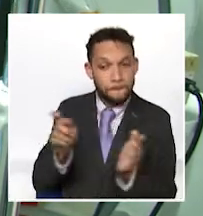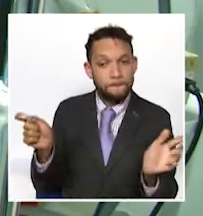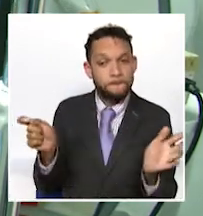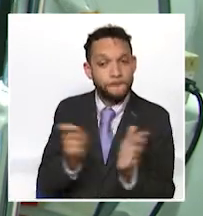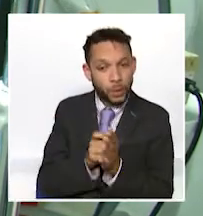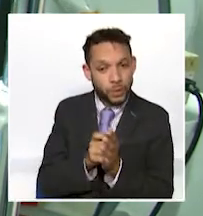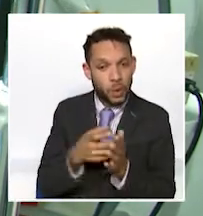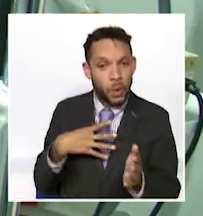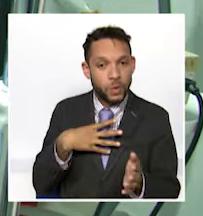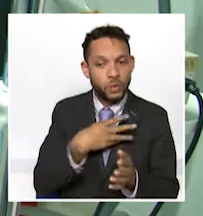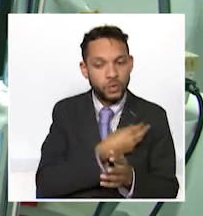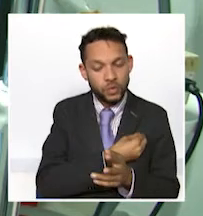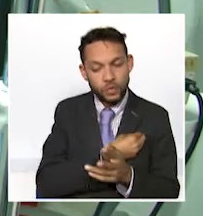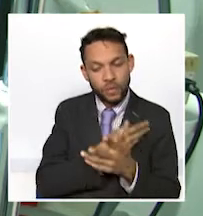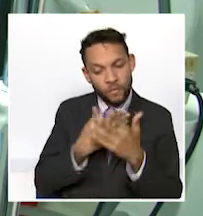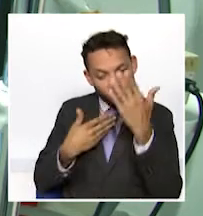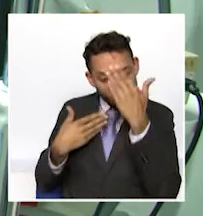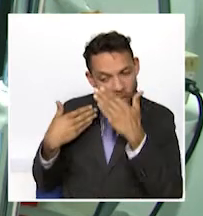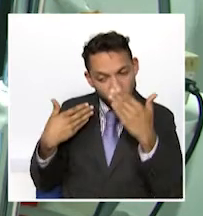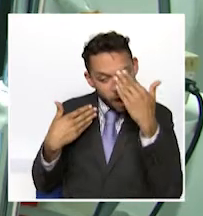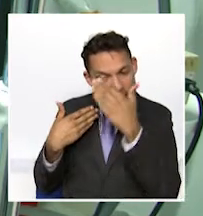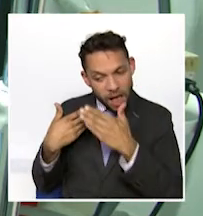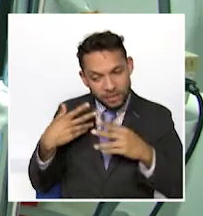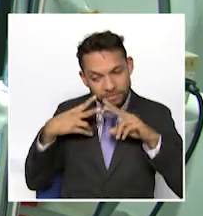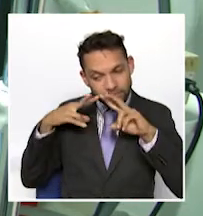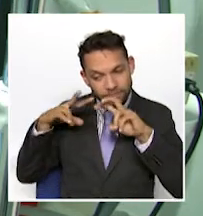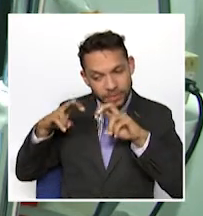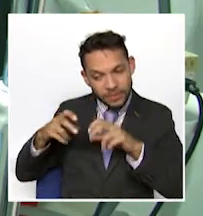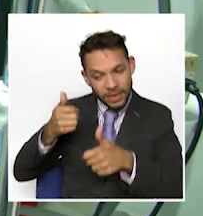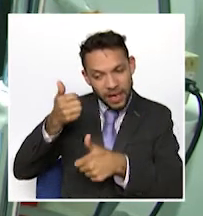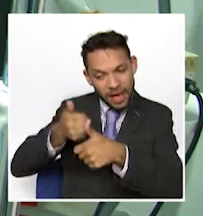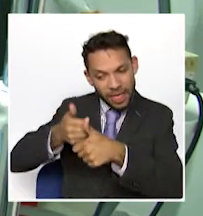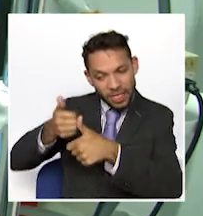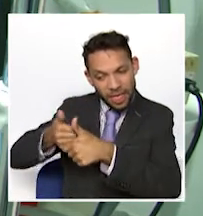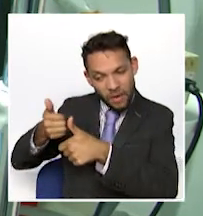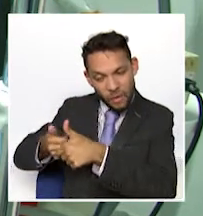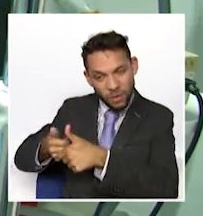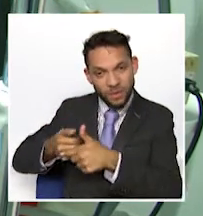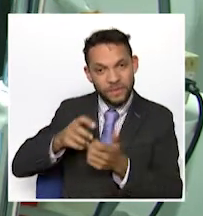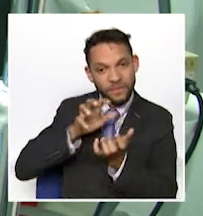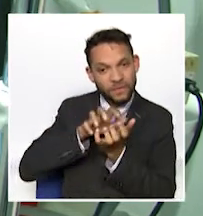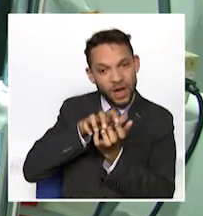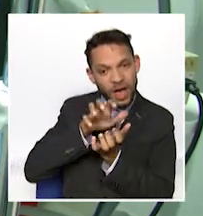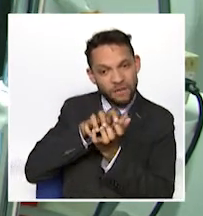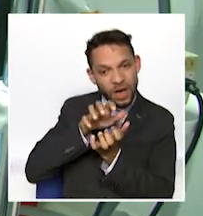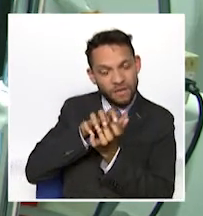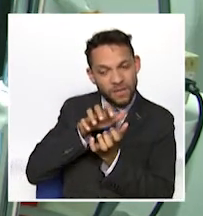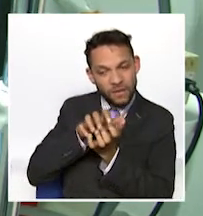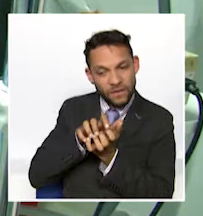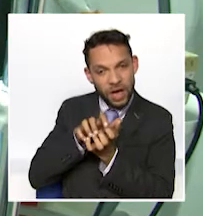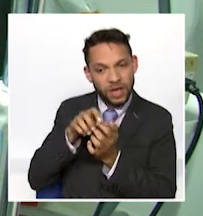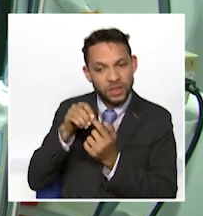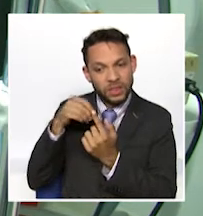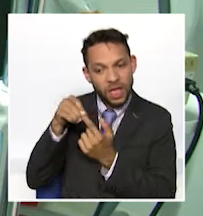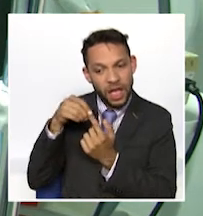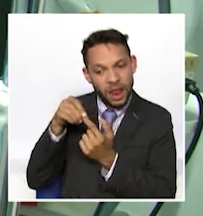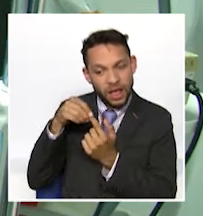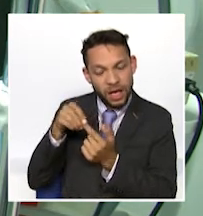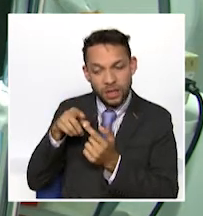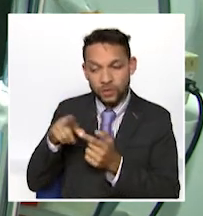una valoración de cada uno de los dientes del paciente, tejidos blandos,